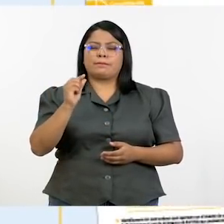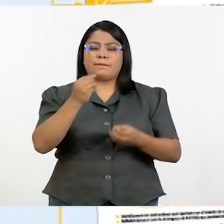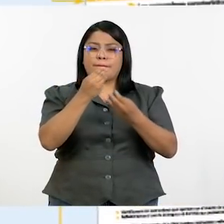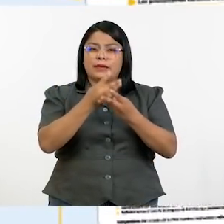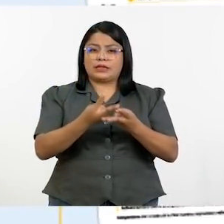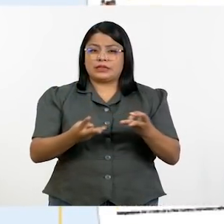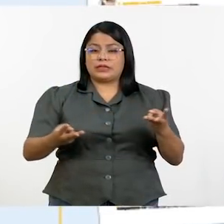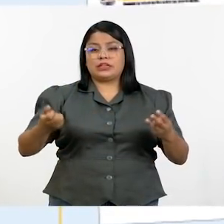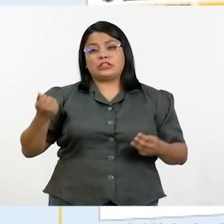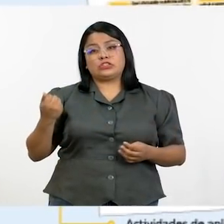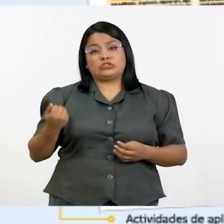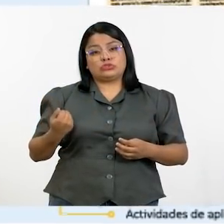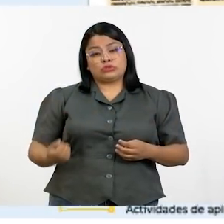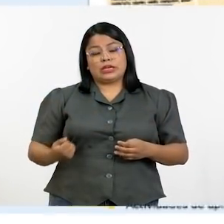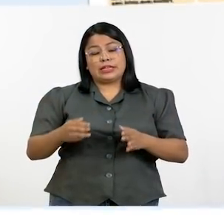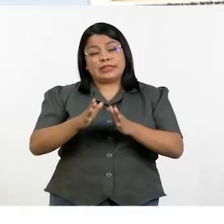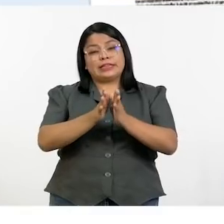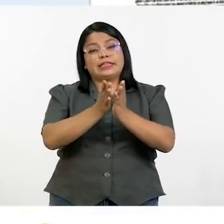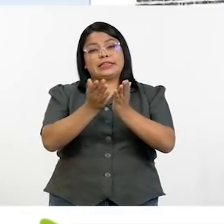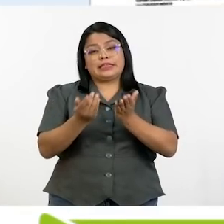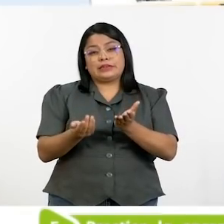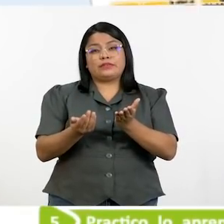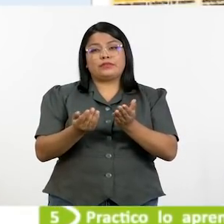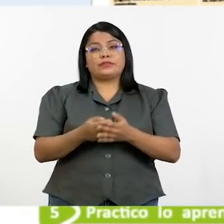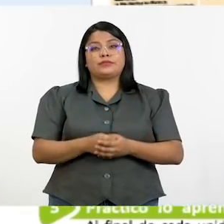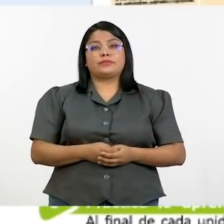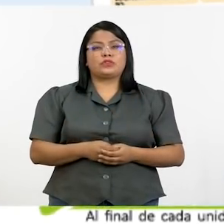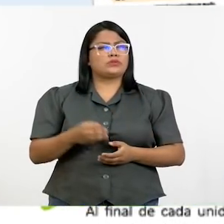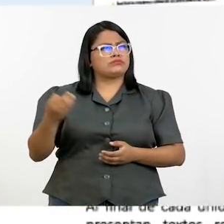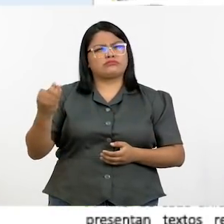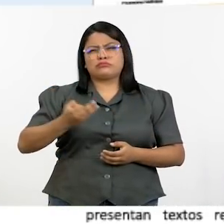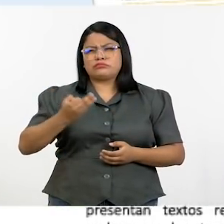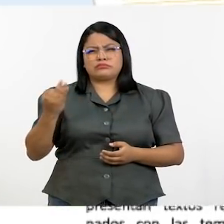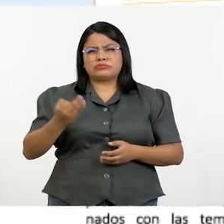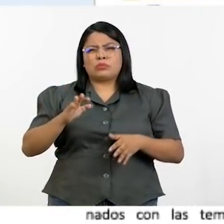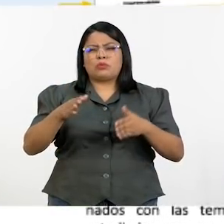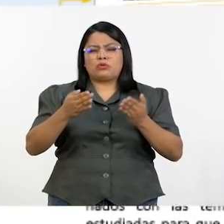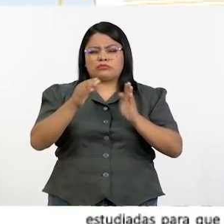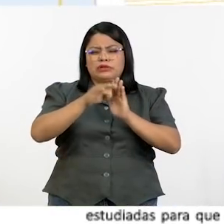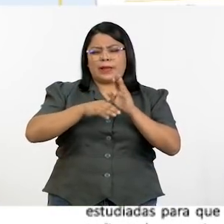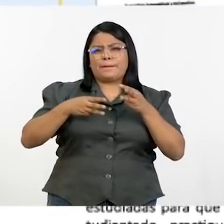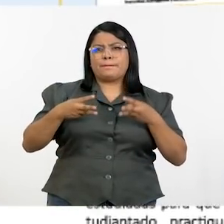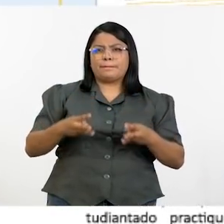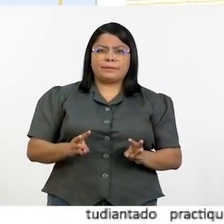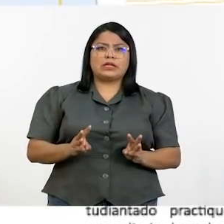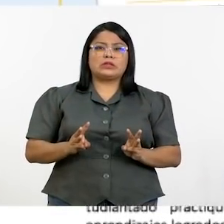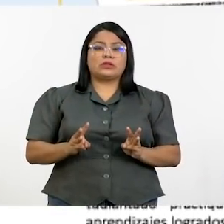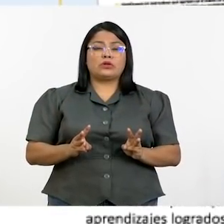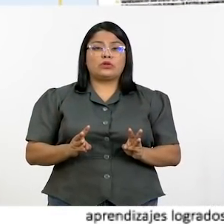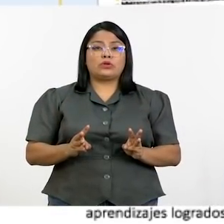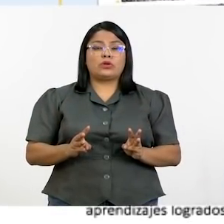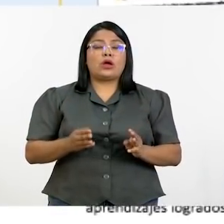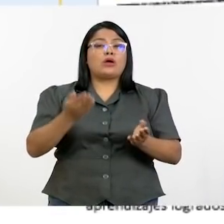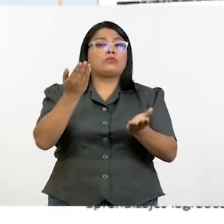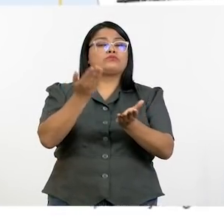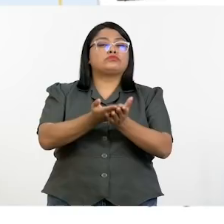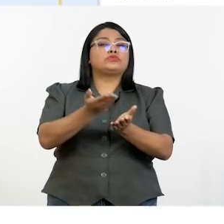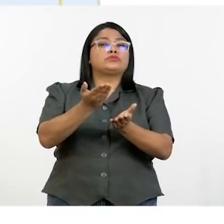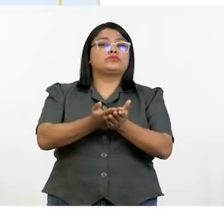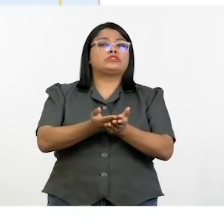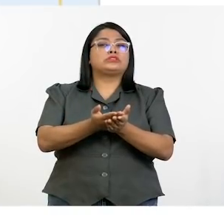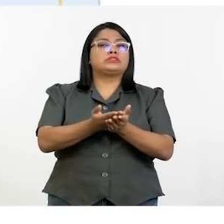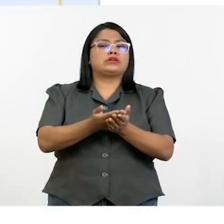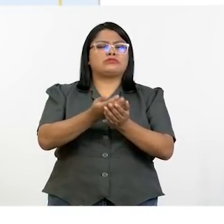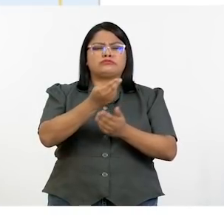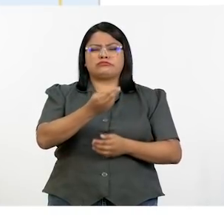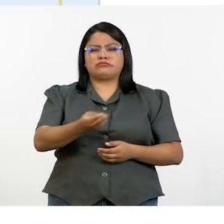material del estudiante, es decir, solicitan el libro de texto. Esto no es necesario porque la guía metodológica le proporciona al